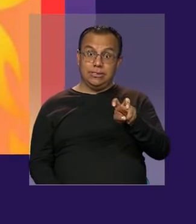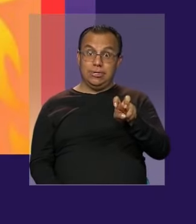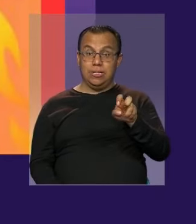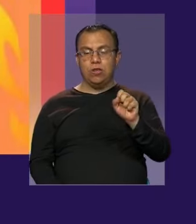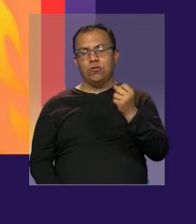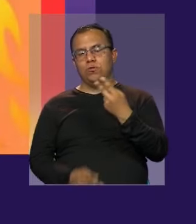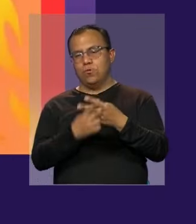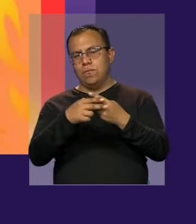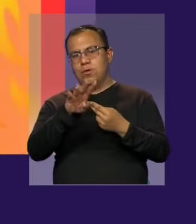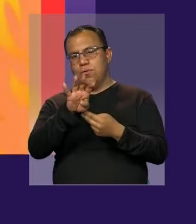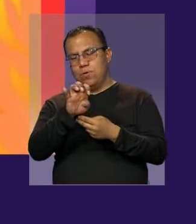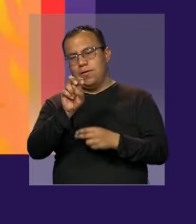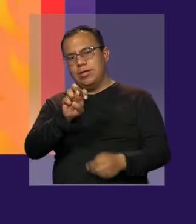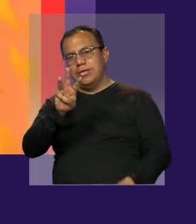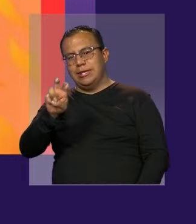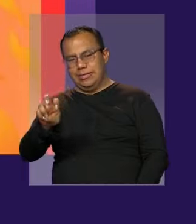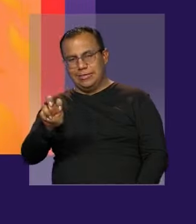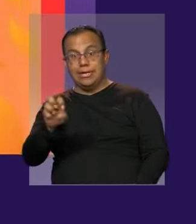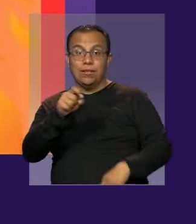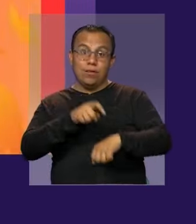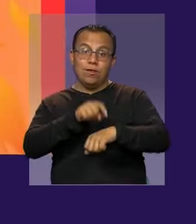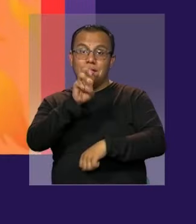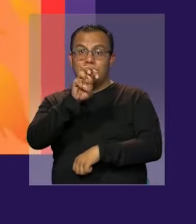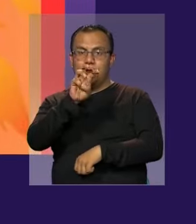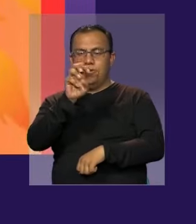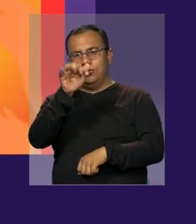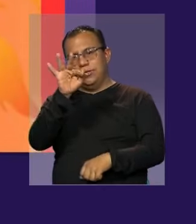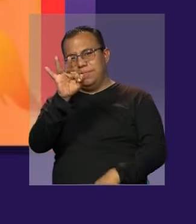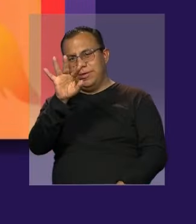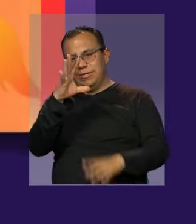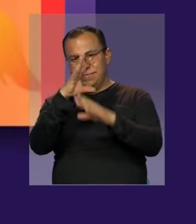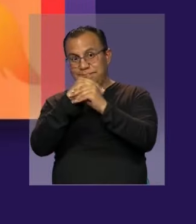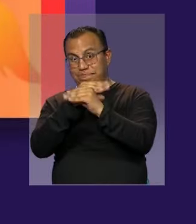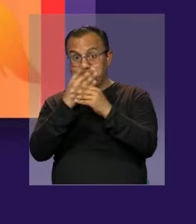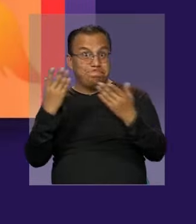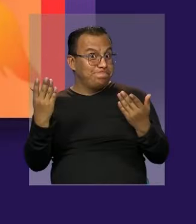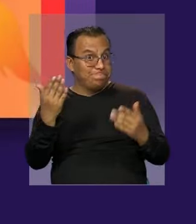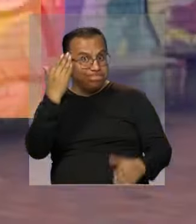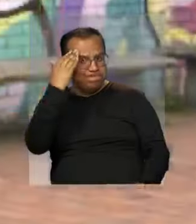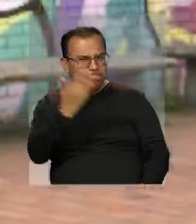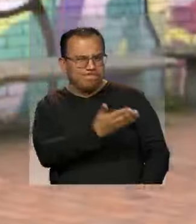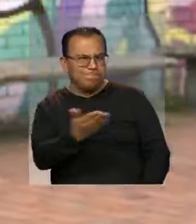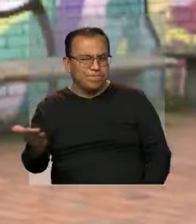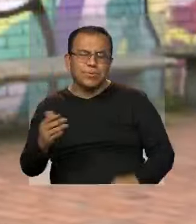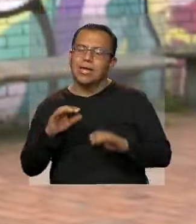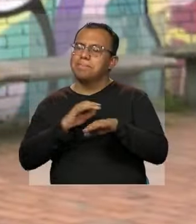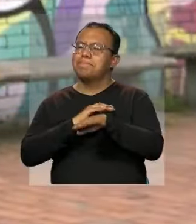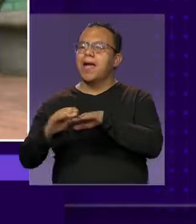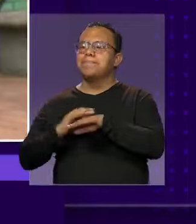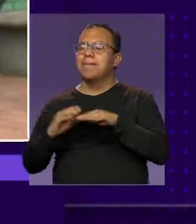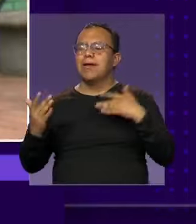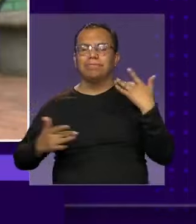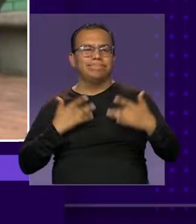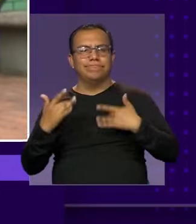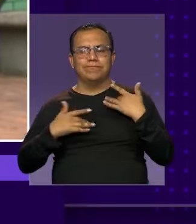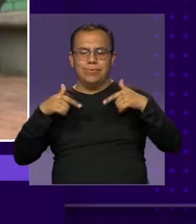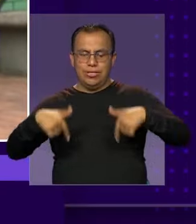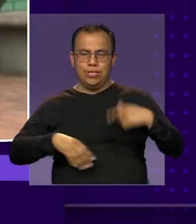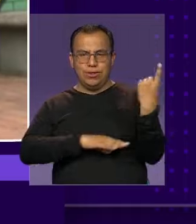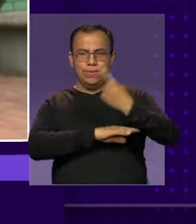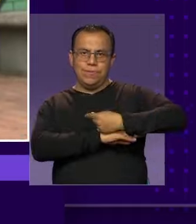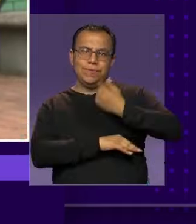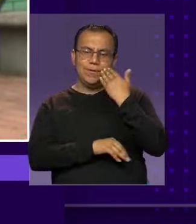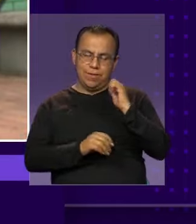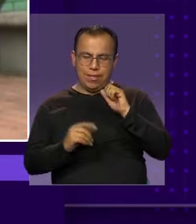número 937, desde las 8:30. Entonces, ya saben, hay muchísimas invitaciones para disfrutar este Día de la Mujer